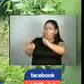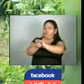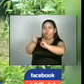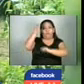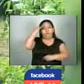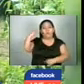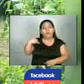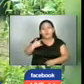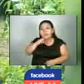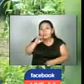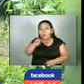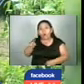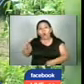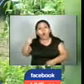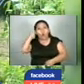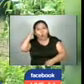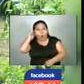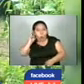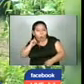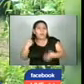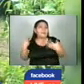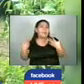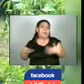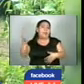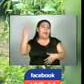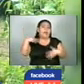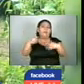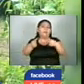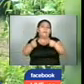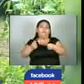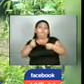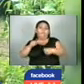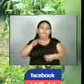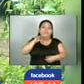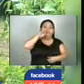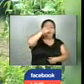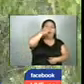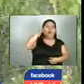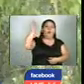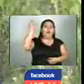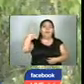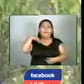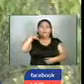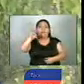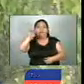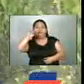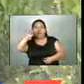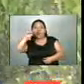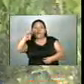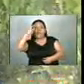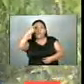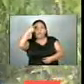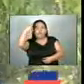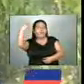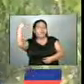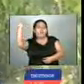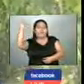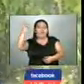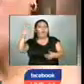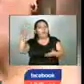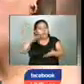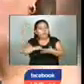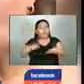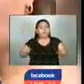víctima, quien aseguró que este hombre era un piloto retirado de la Fuerza Aérea, quien soñaba con volar nuevamente, pero terminó en